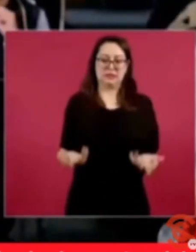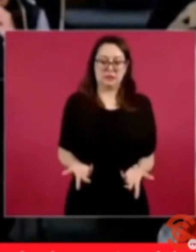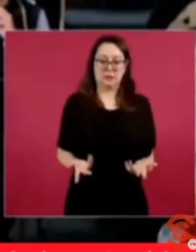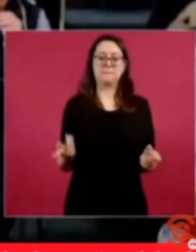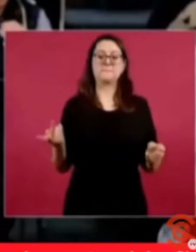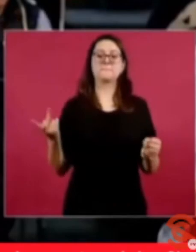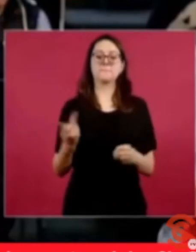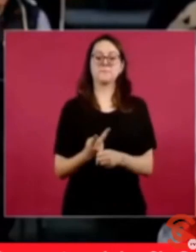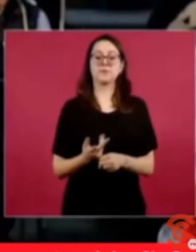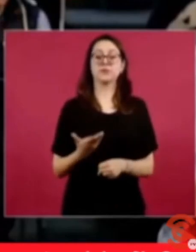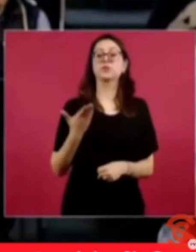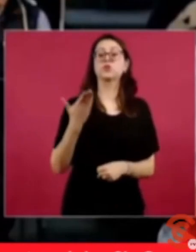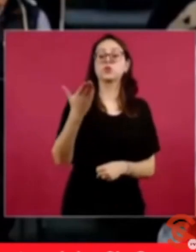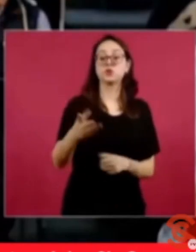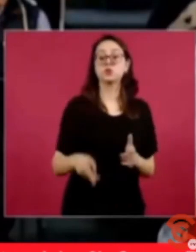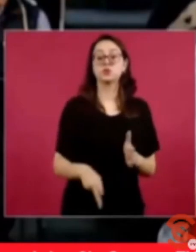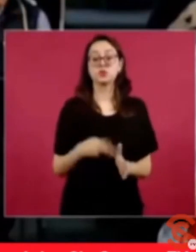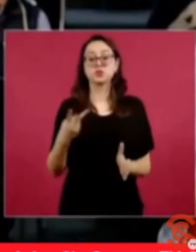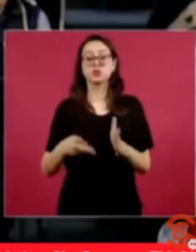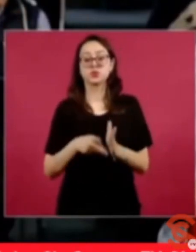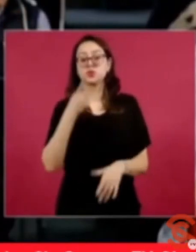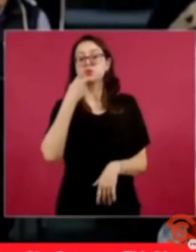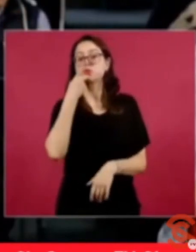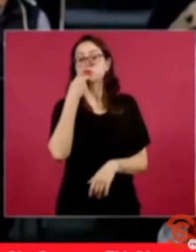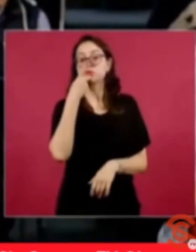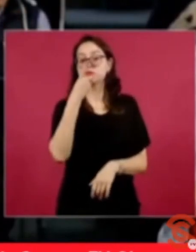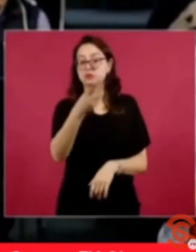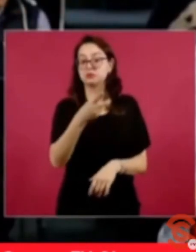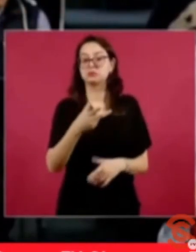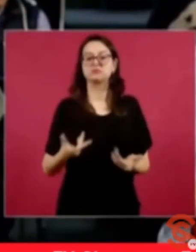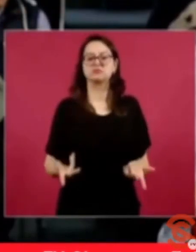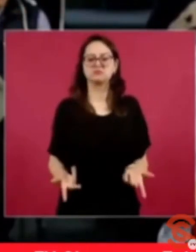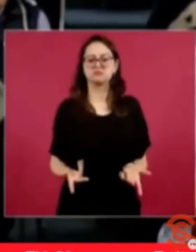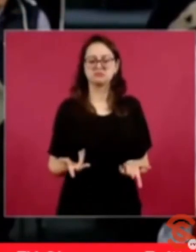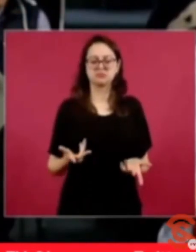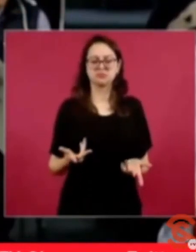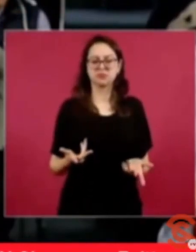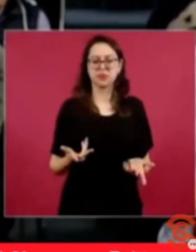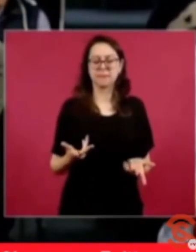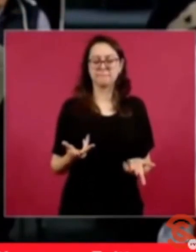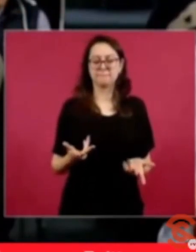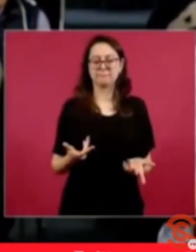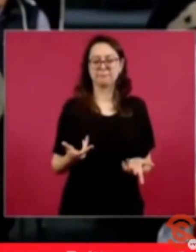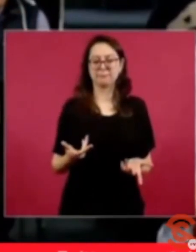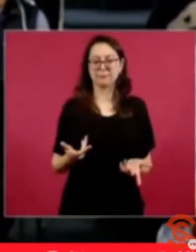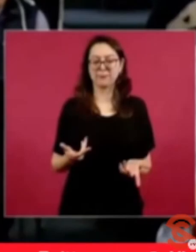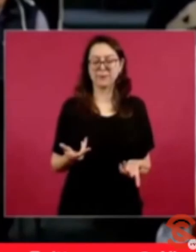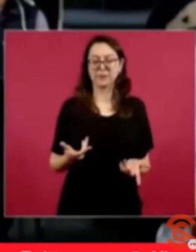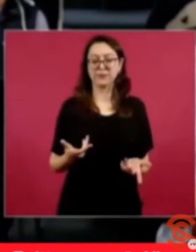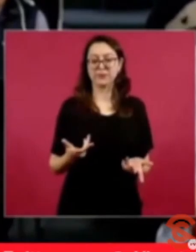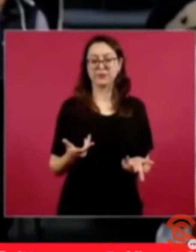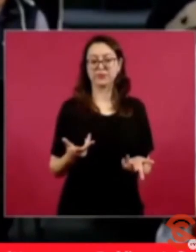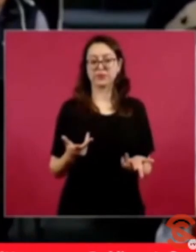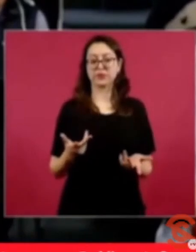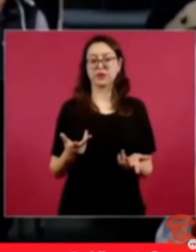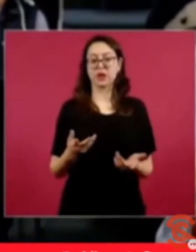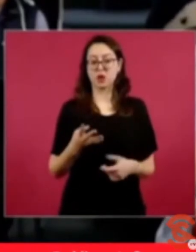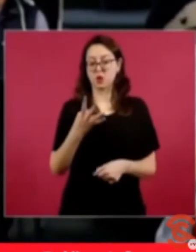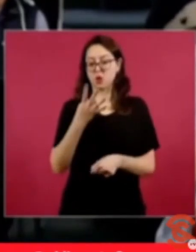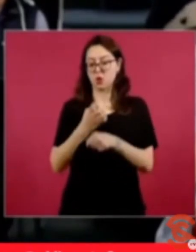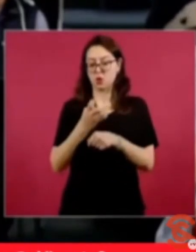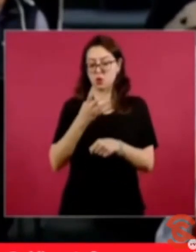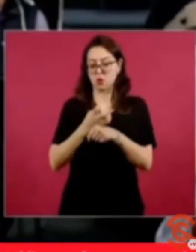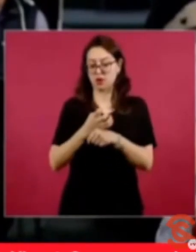México a salir a las calles a defender en este caso al proyecto de la Cuarta